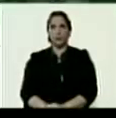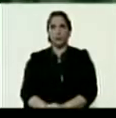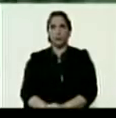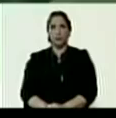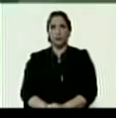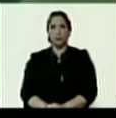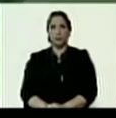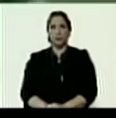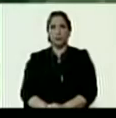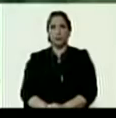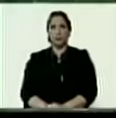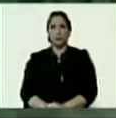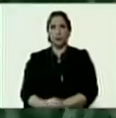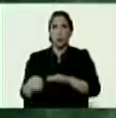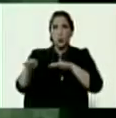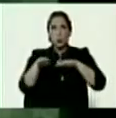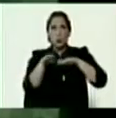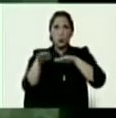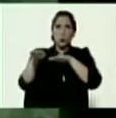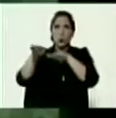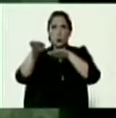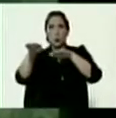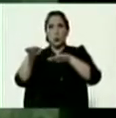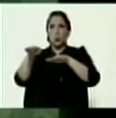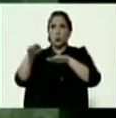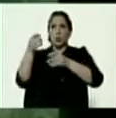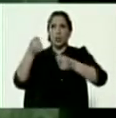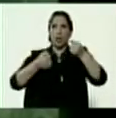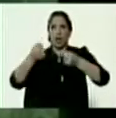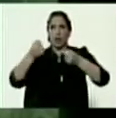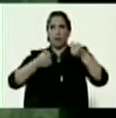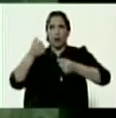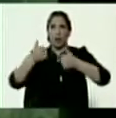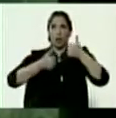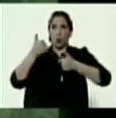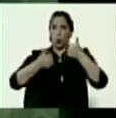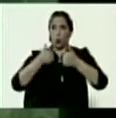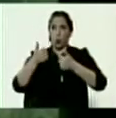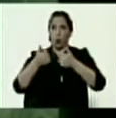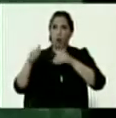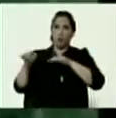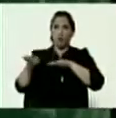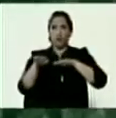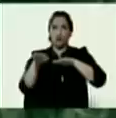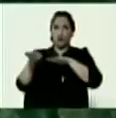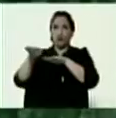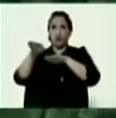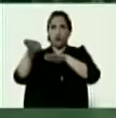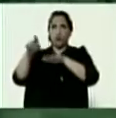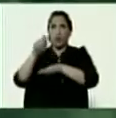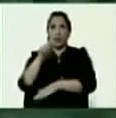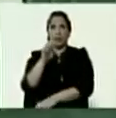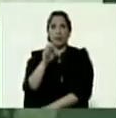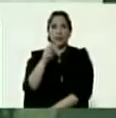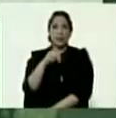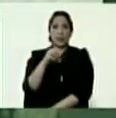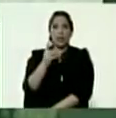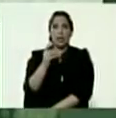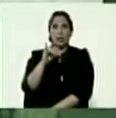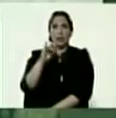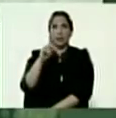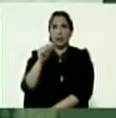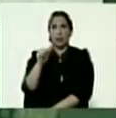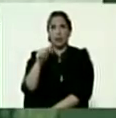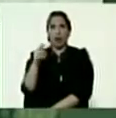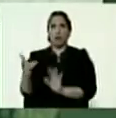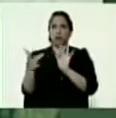caravana, la cual se dividió en la tendida, la cual se coordinó con